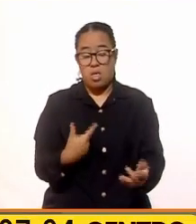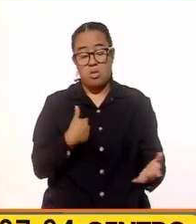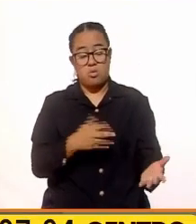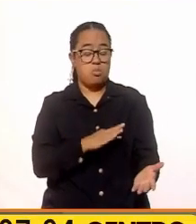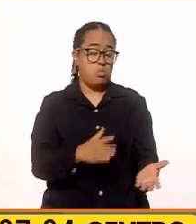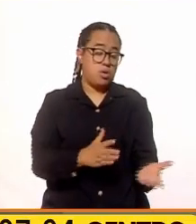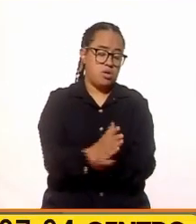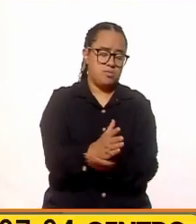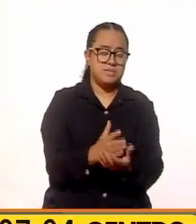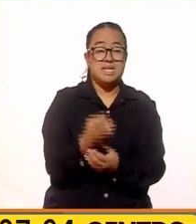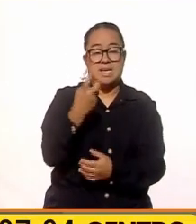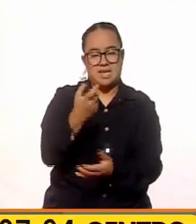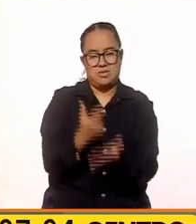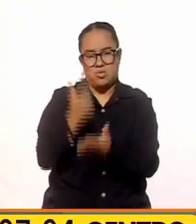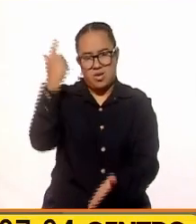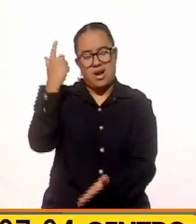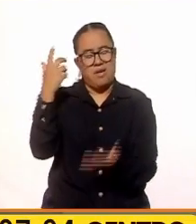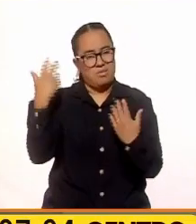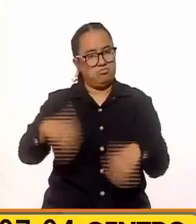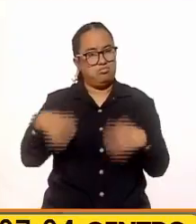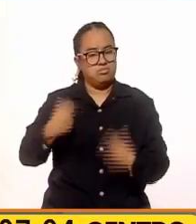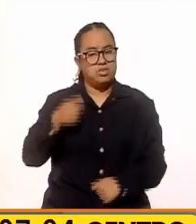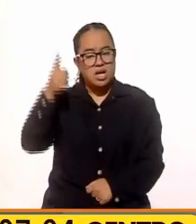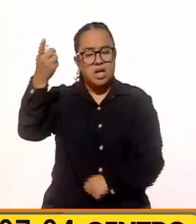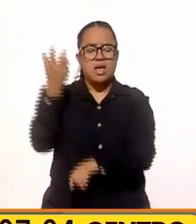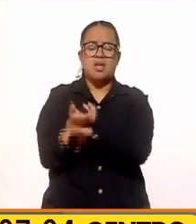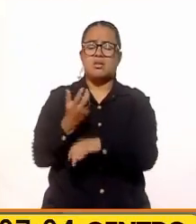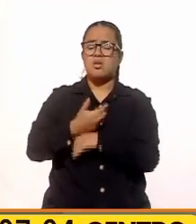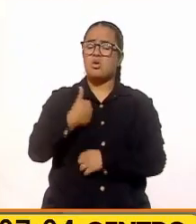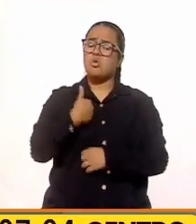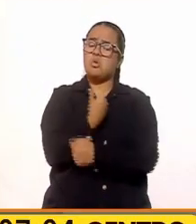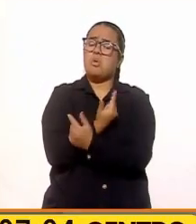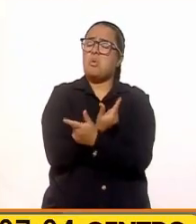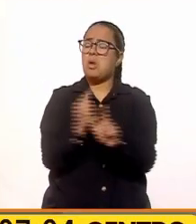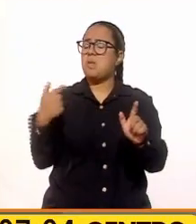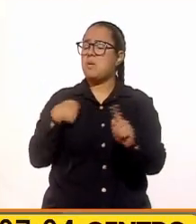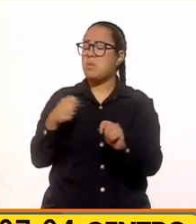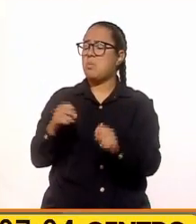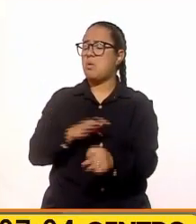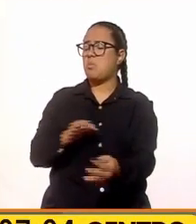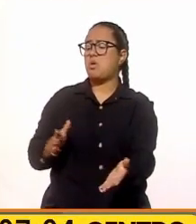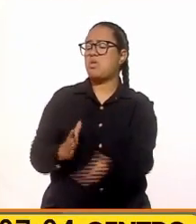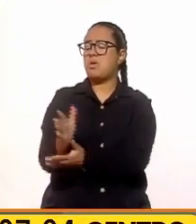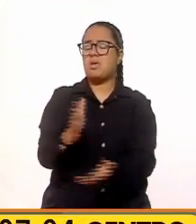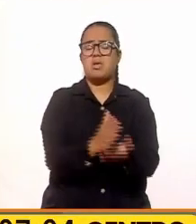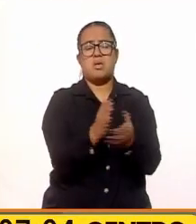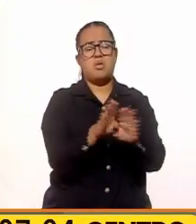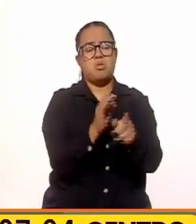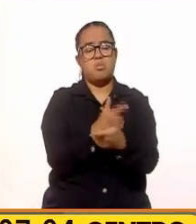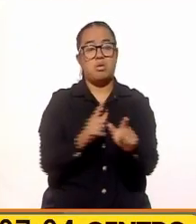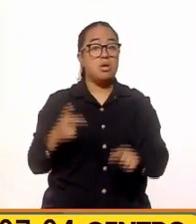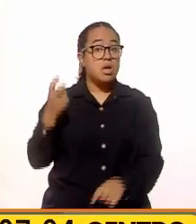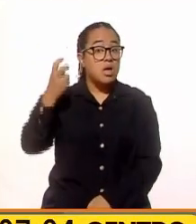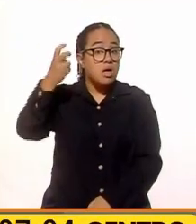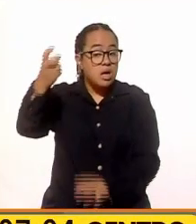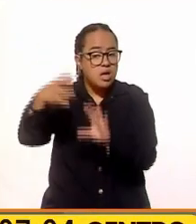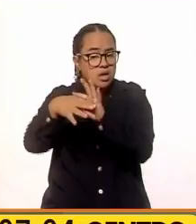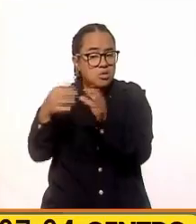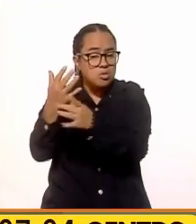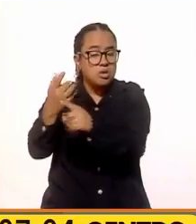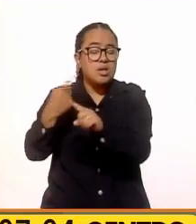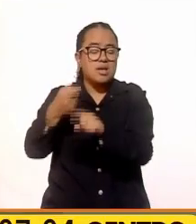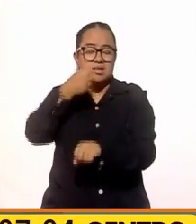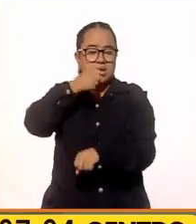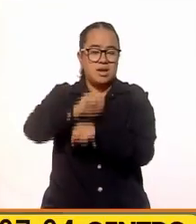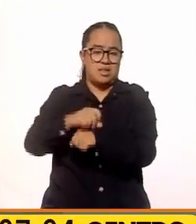dicho: Estados Unidos puede proyectar su voluntad donde quiera y cuando quiera. Eso dijo el secretario de Guerra Pete Hegseth.